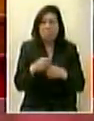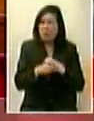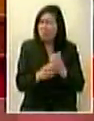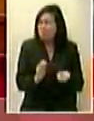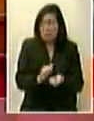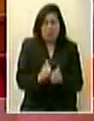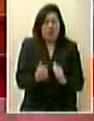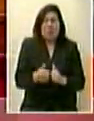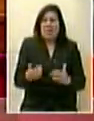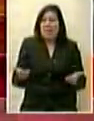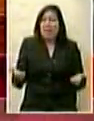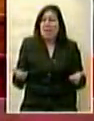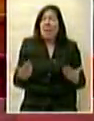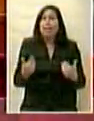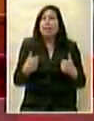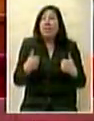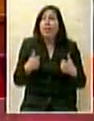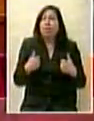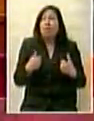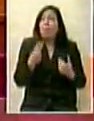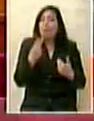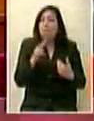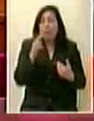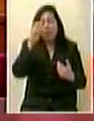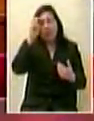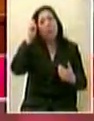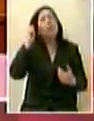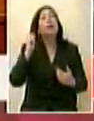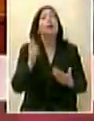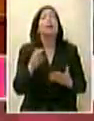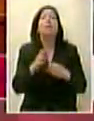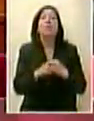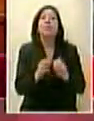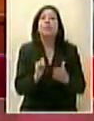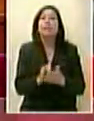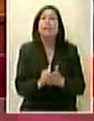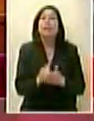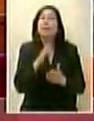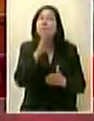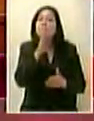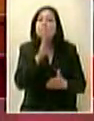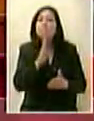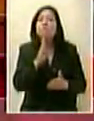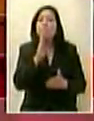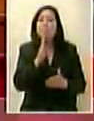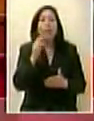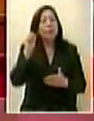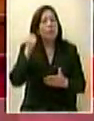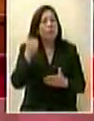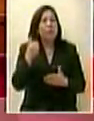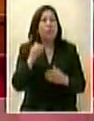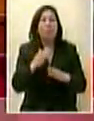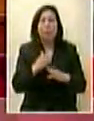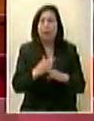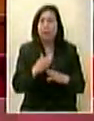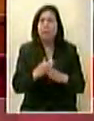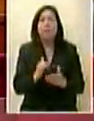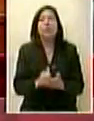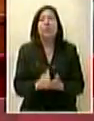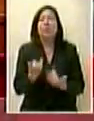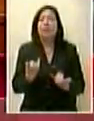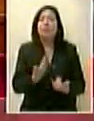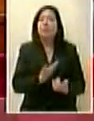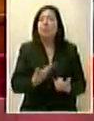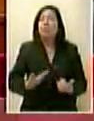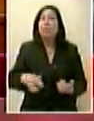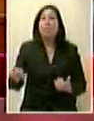todo lo contrario. Nosotros tenemos la intención de solucionar los problemas del país, pero hay que tener paciencia. Hay que recordarle a la oposición que este gobierno ha